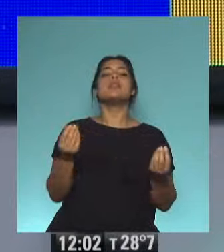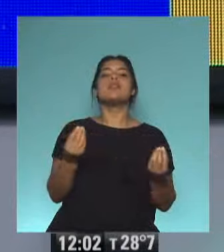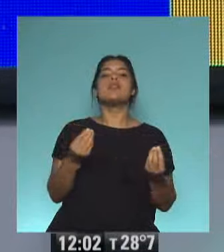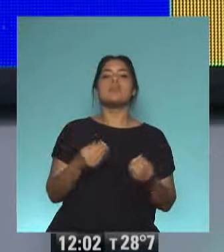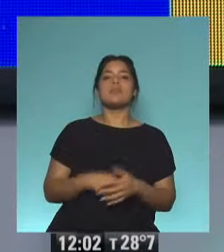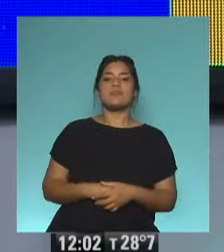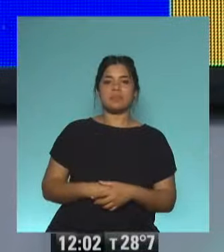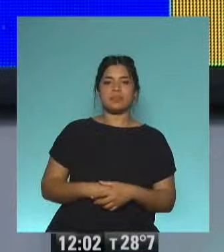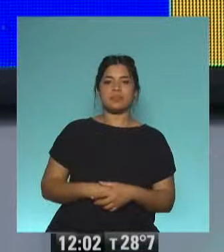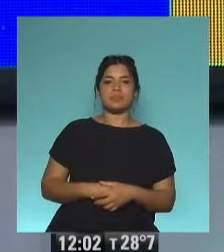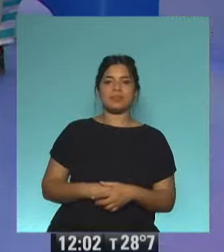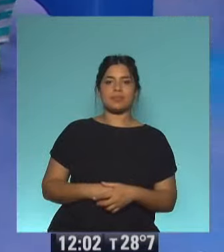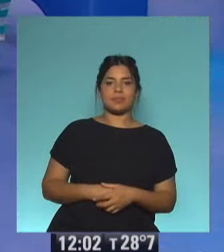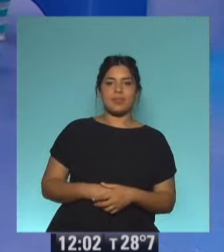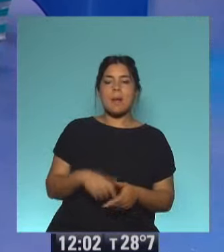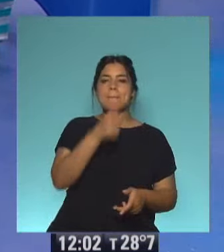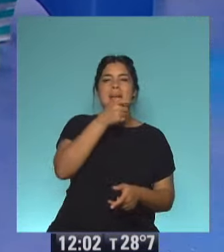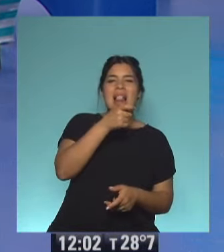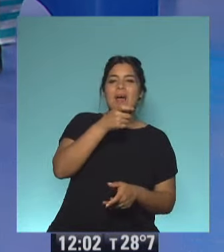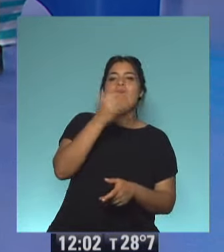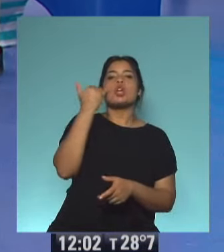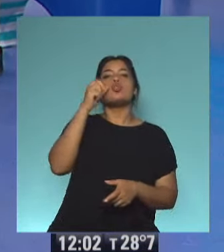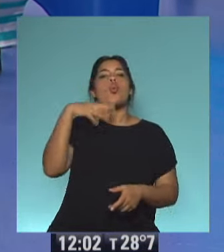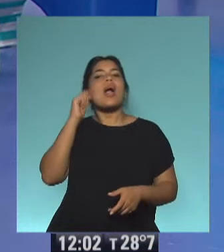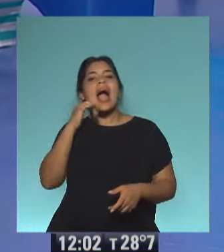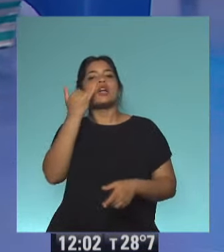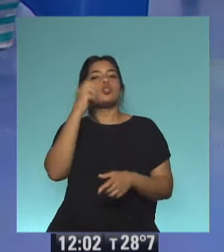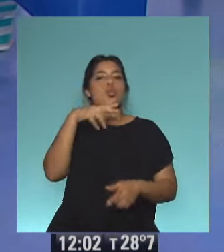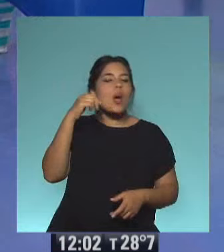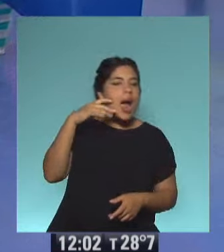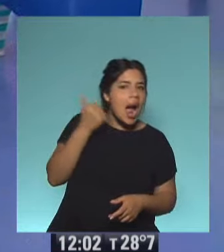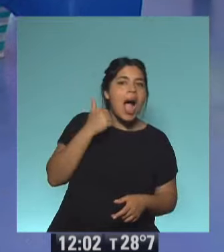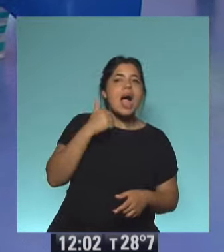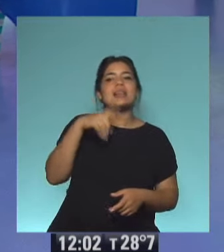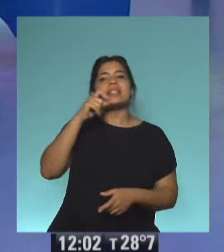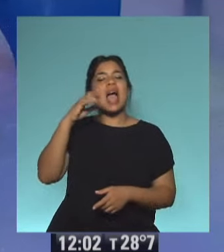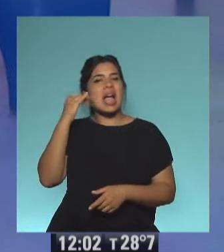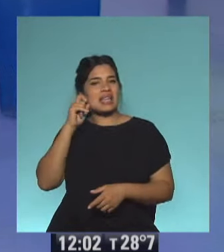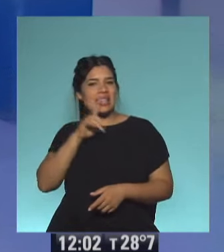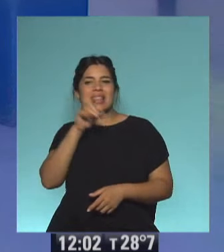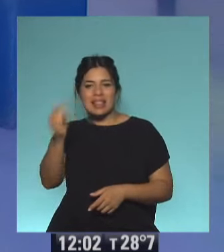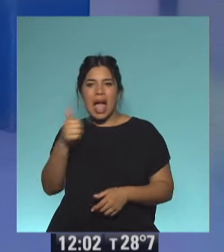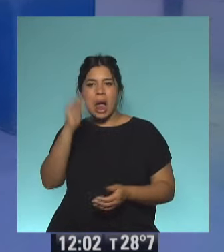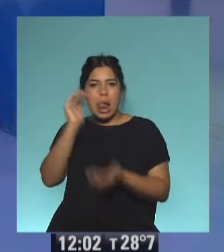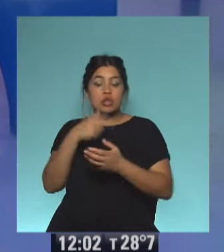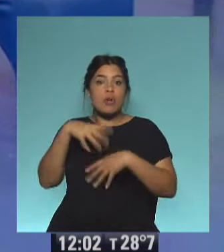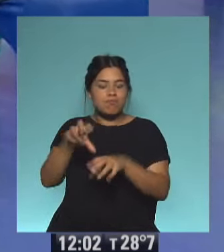que yunga la yanga, yunga que yunga yangué, yunga que yunga yanguita, yunga y te